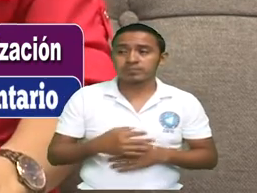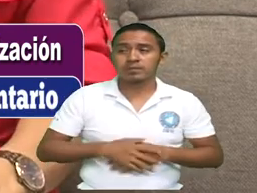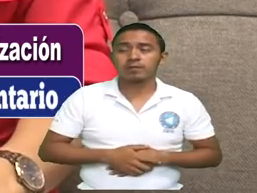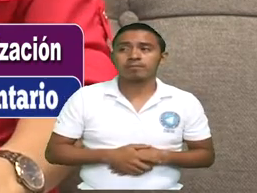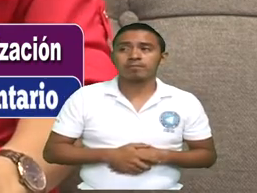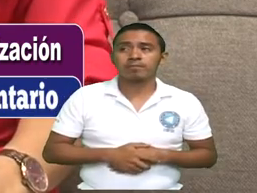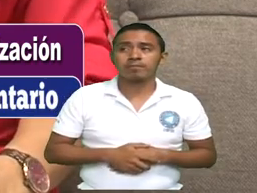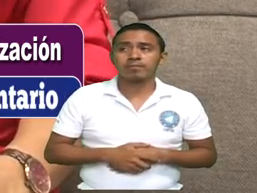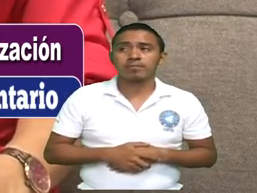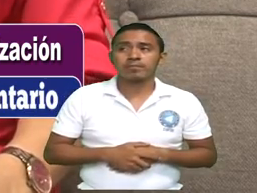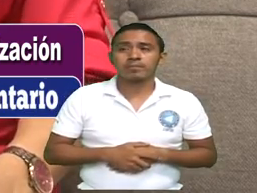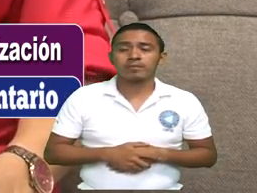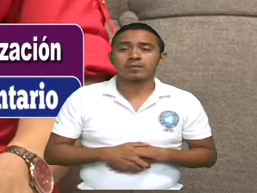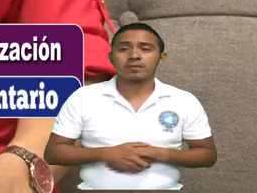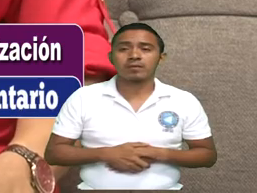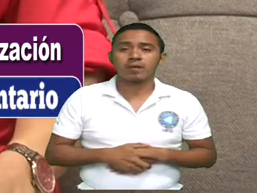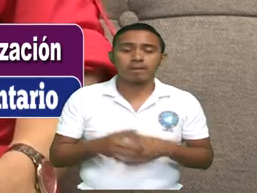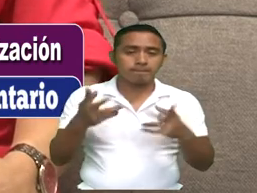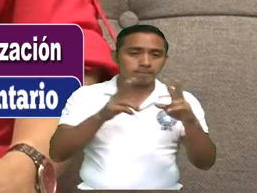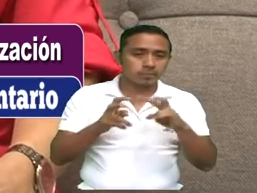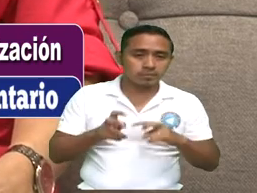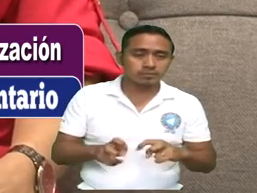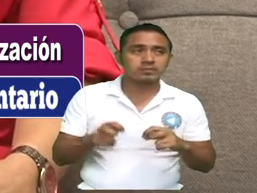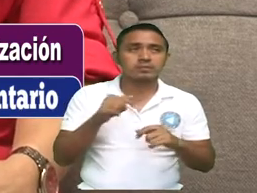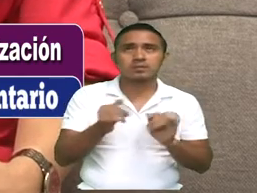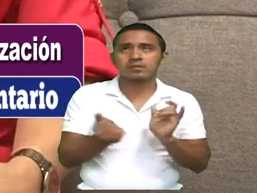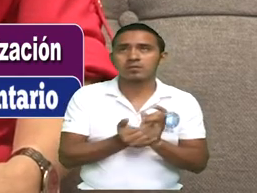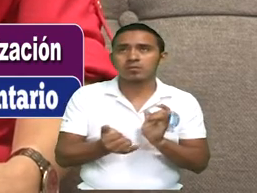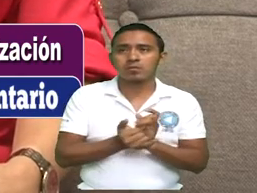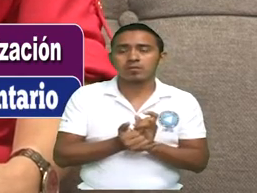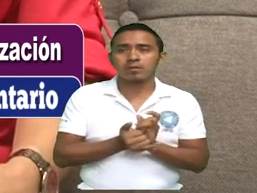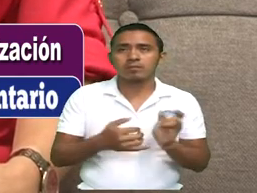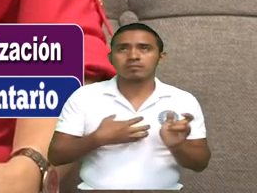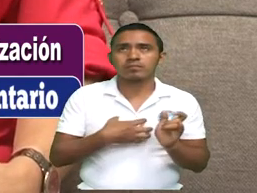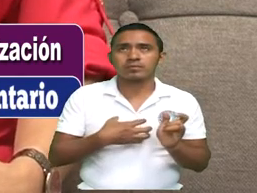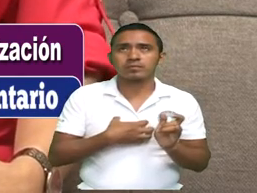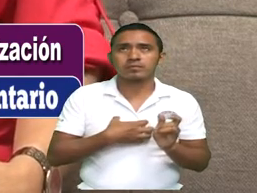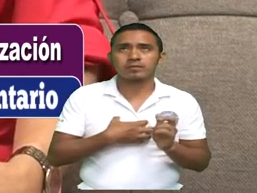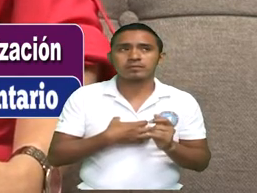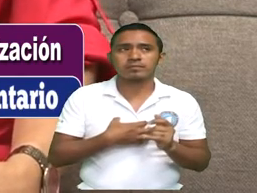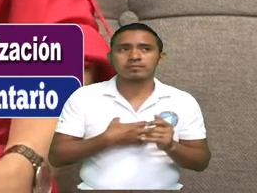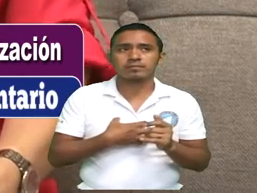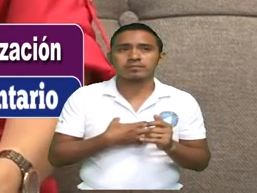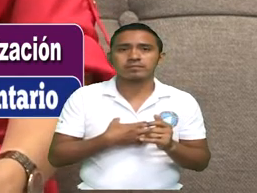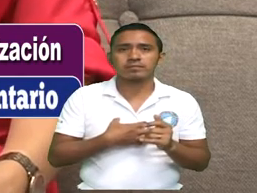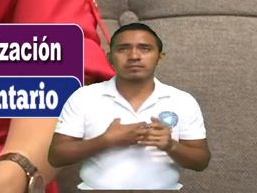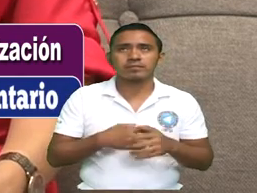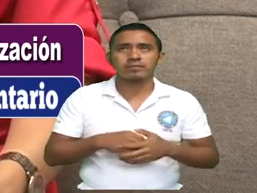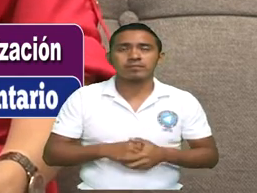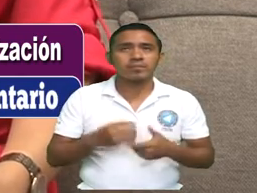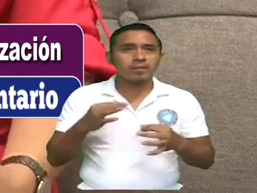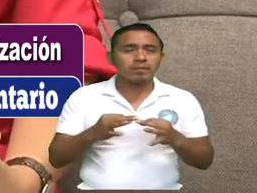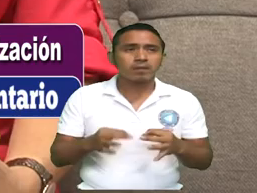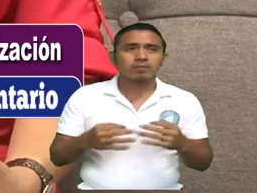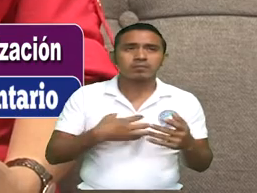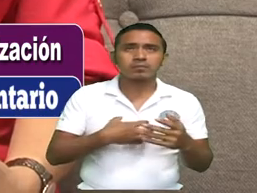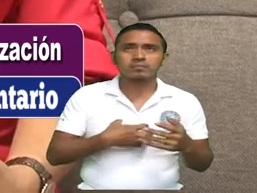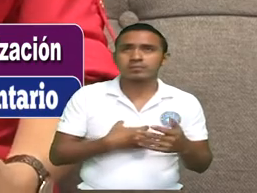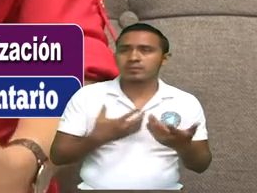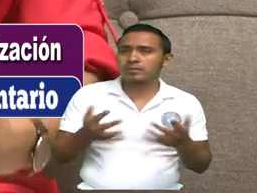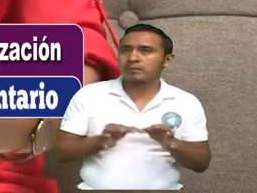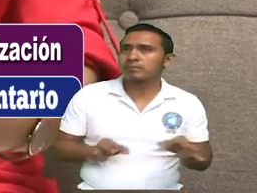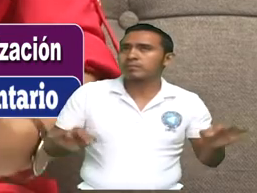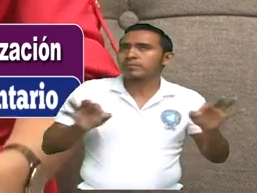a la evaluación. Pero esa evaluación también es flexible, porque más que una nota, lo que nos interesa